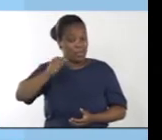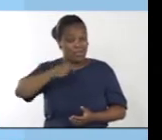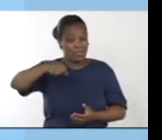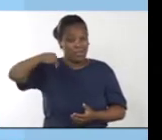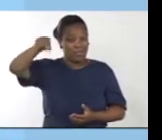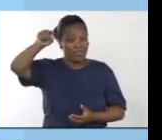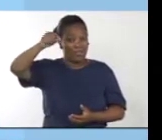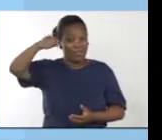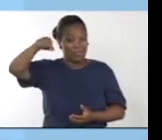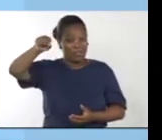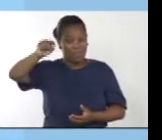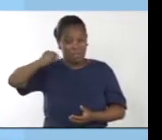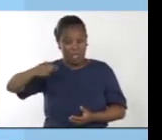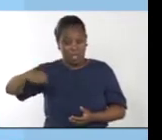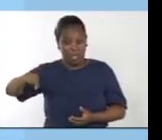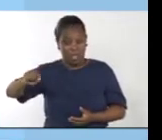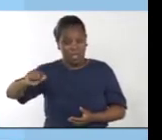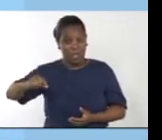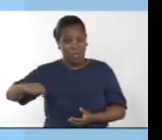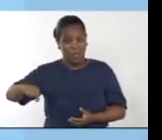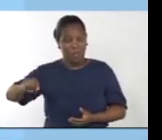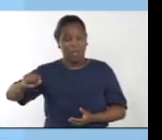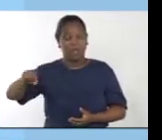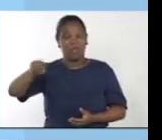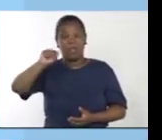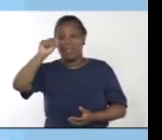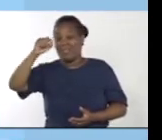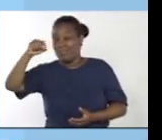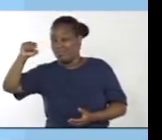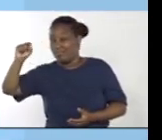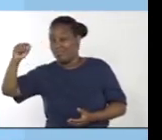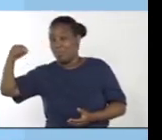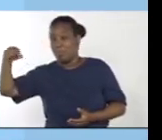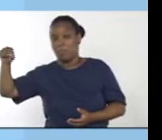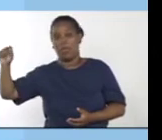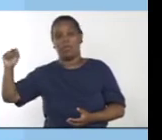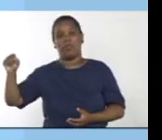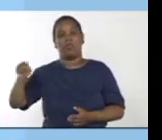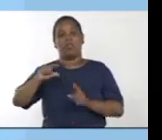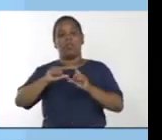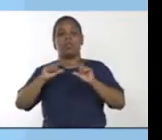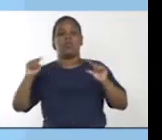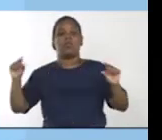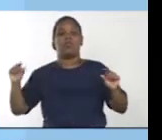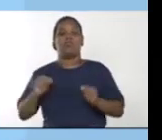subir, las que bajan y las que quedan en el medio del renglón.